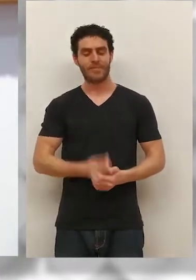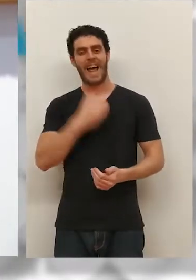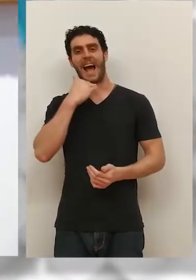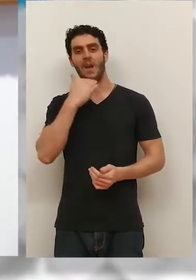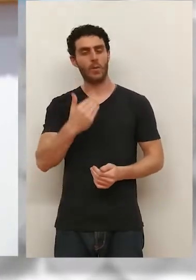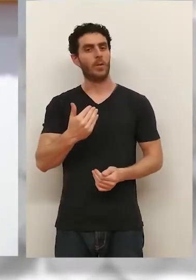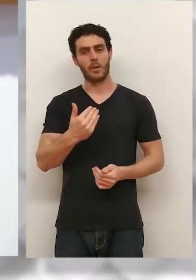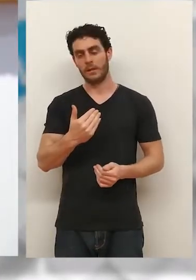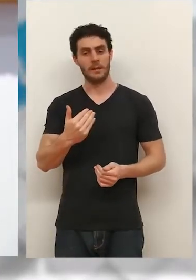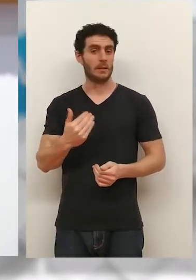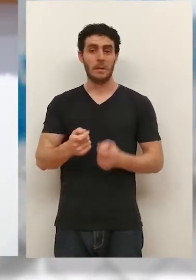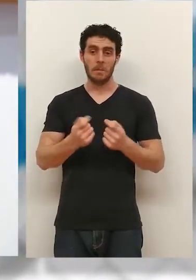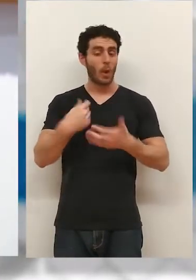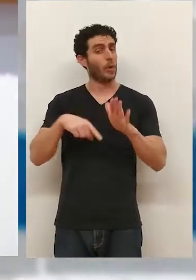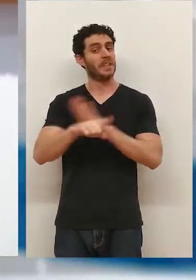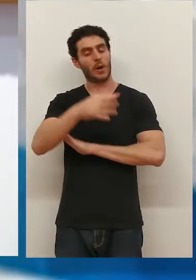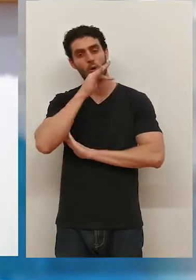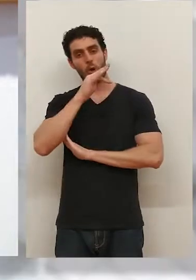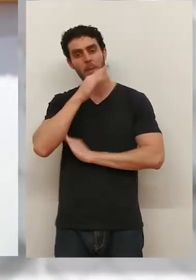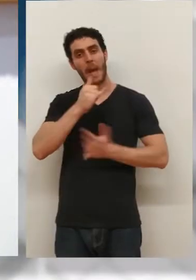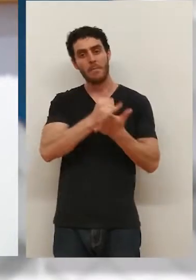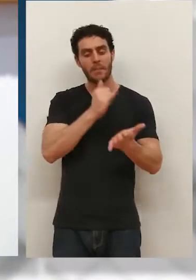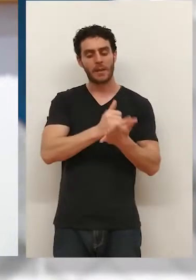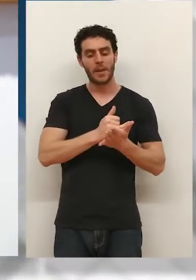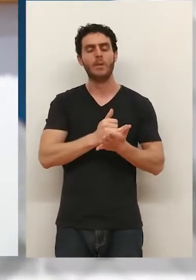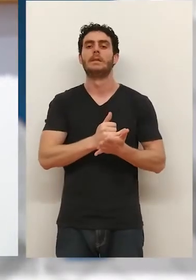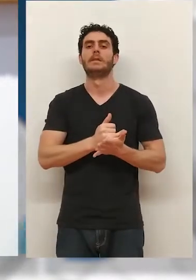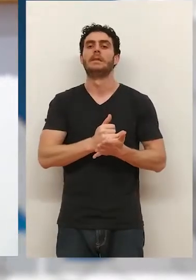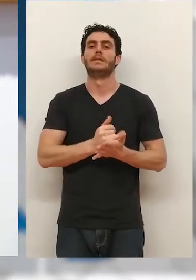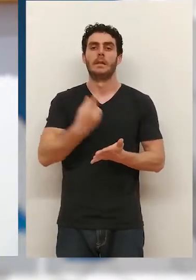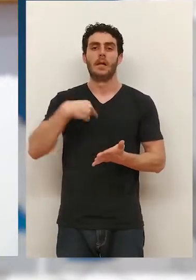Es un elemento que está todavía un poco en desarrollo y en experimentación,